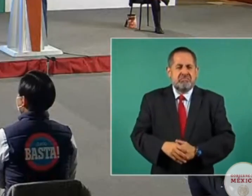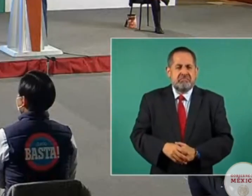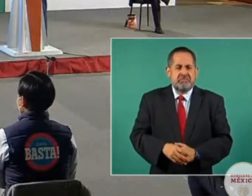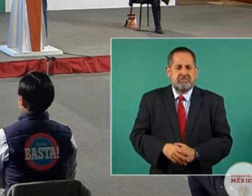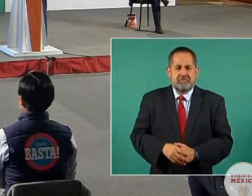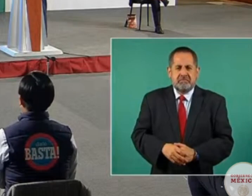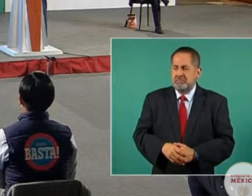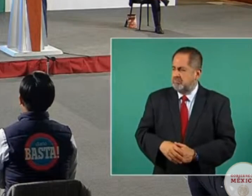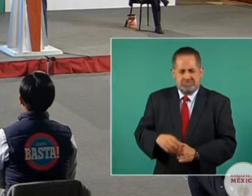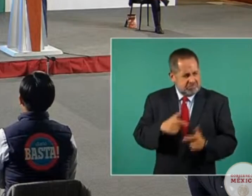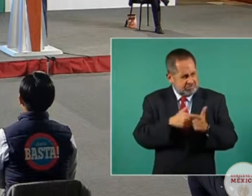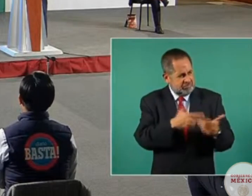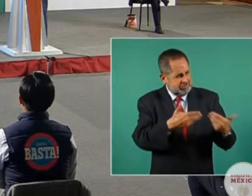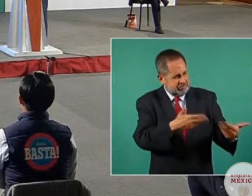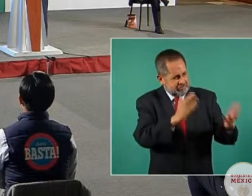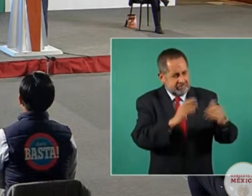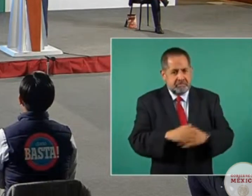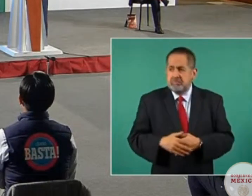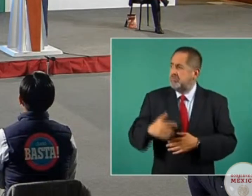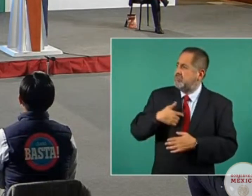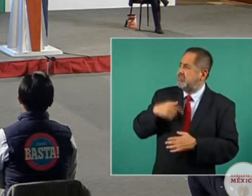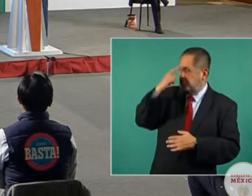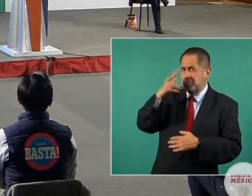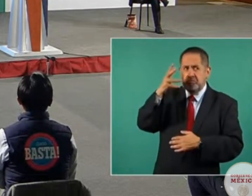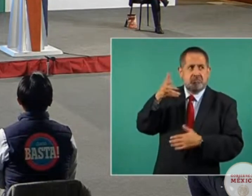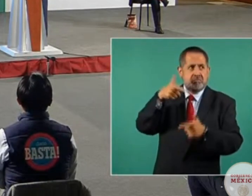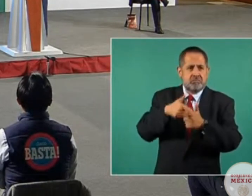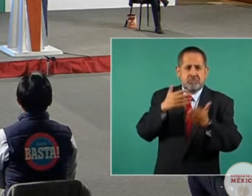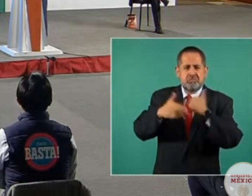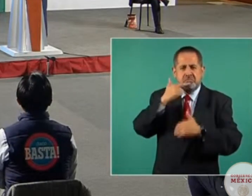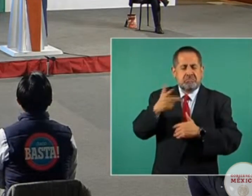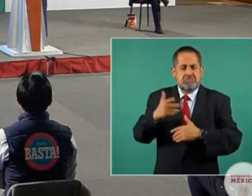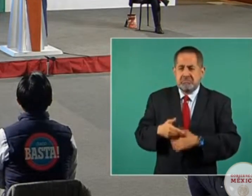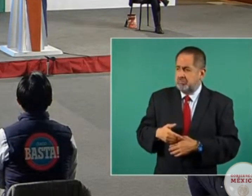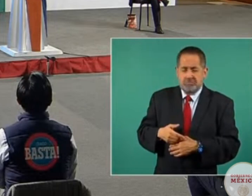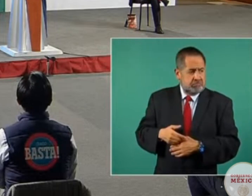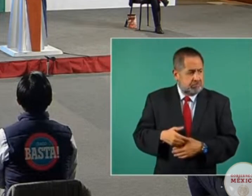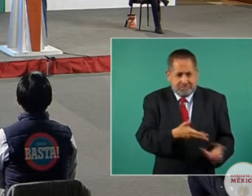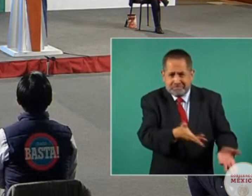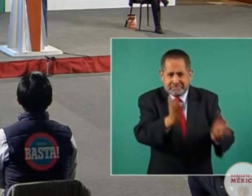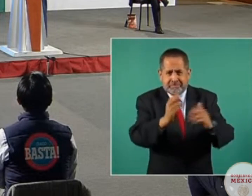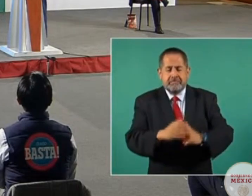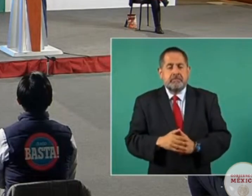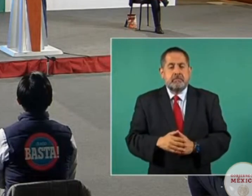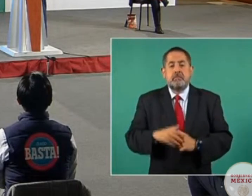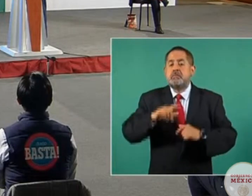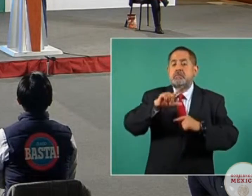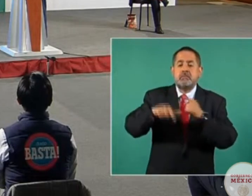Yo sigo en la lucha por un México mejor. Adelante. Entonces, ¿qué le contesté?